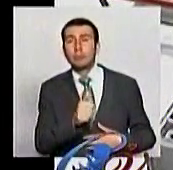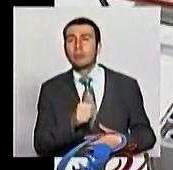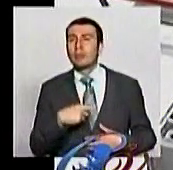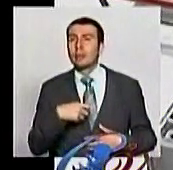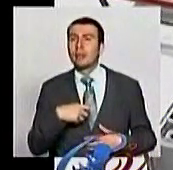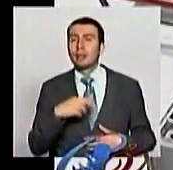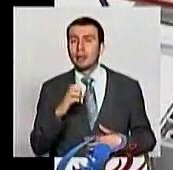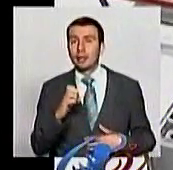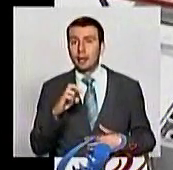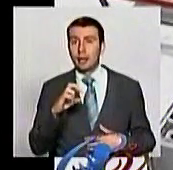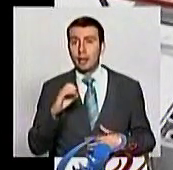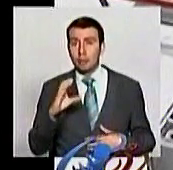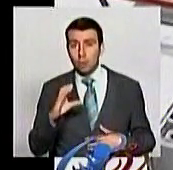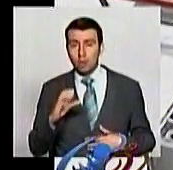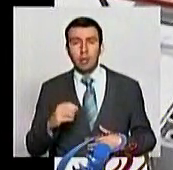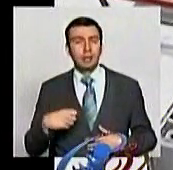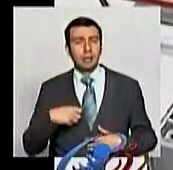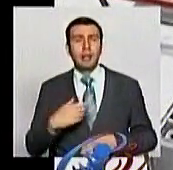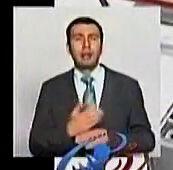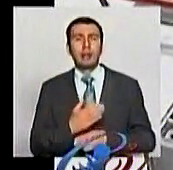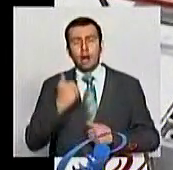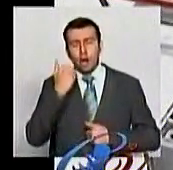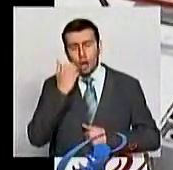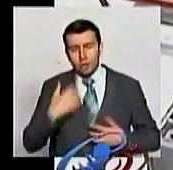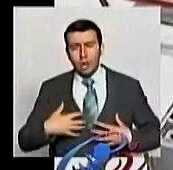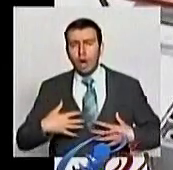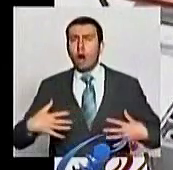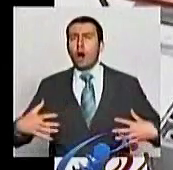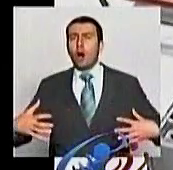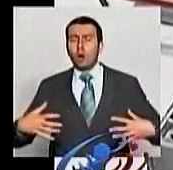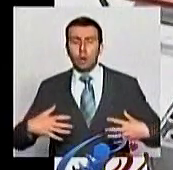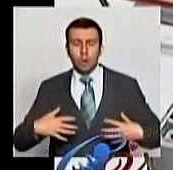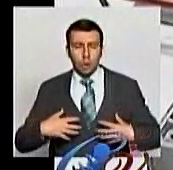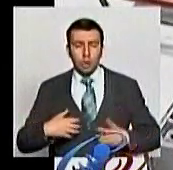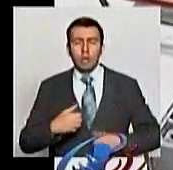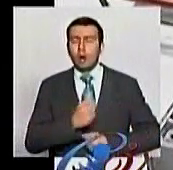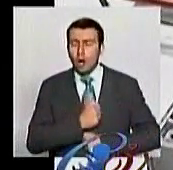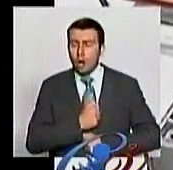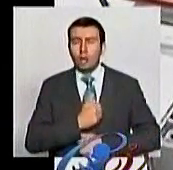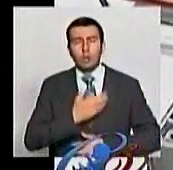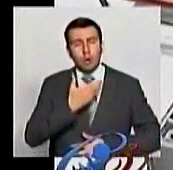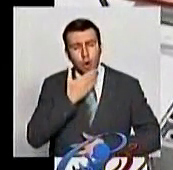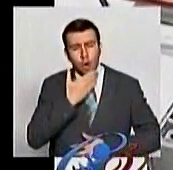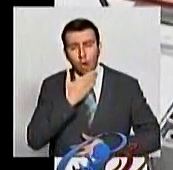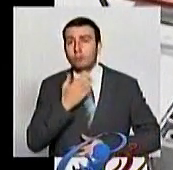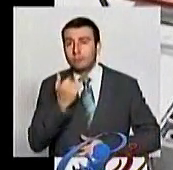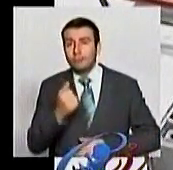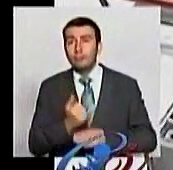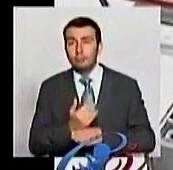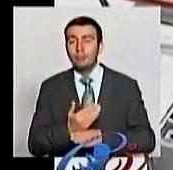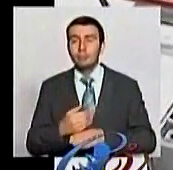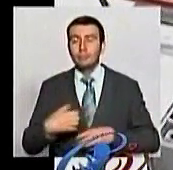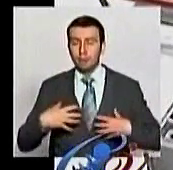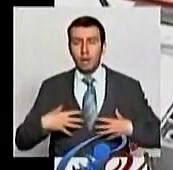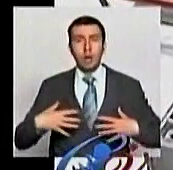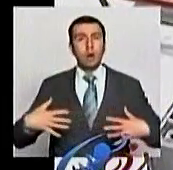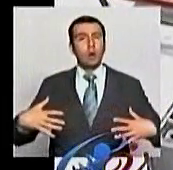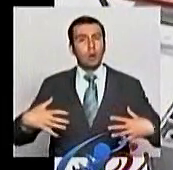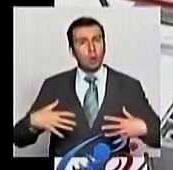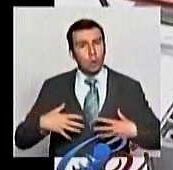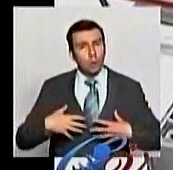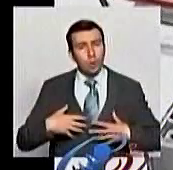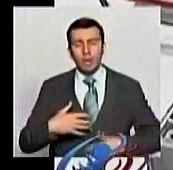con enfermedad pulmonar obstructiva crónica, con asma o con procesos pues, del pulmón. Estos